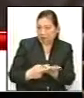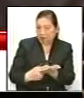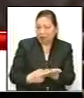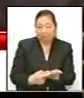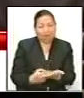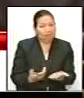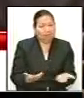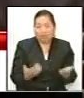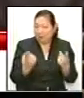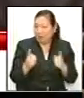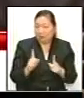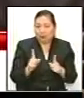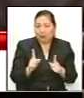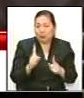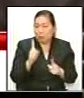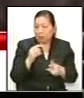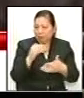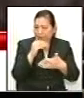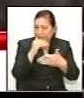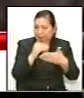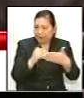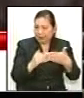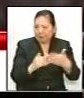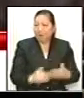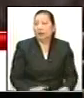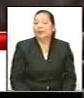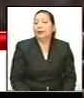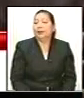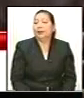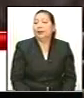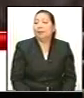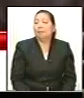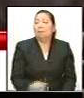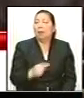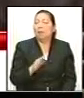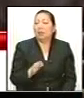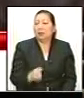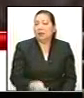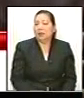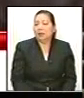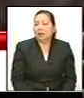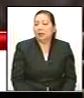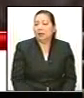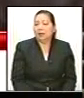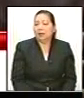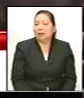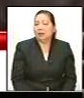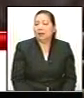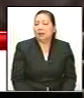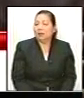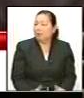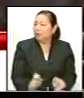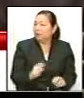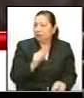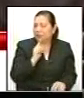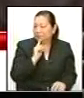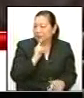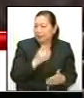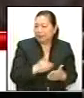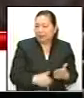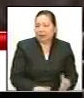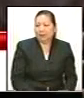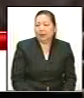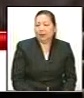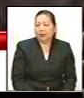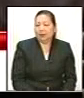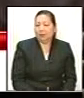no estamos de acuerdo es que en una sola línea, como lo mencionó el congresista del Castillo, para viajar. ¿Qué es eso? Tampoco vamos a quedar a otro extremo de que